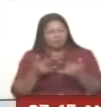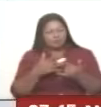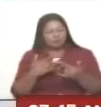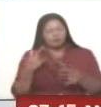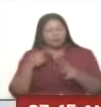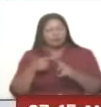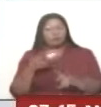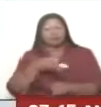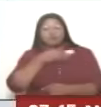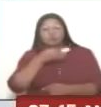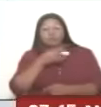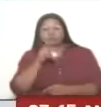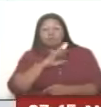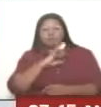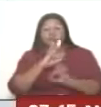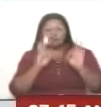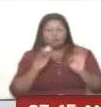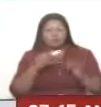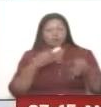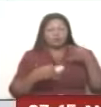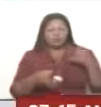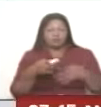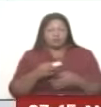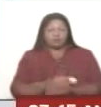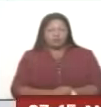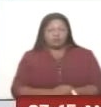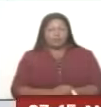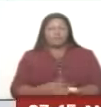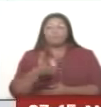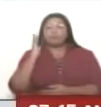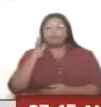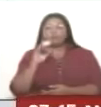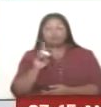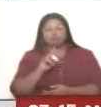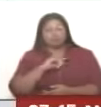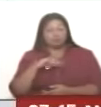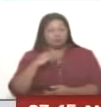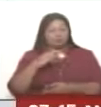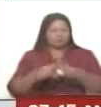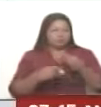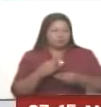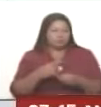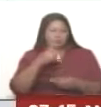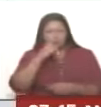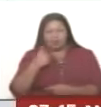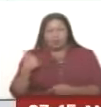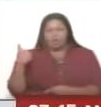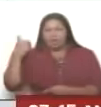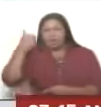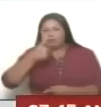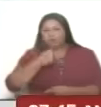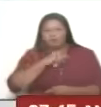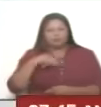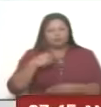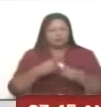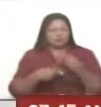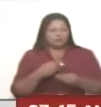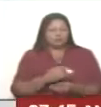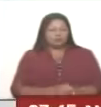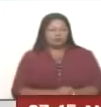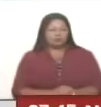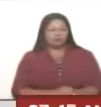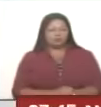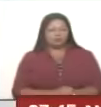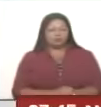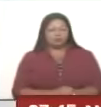y ese es justicia. Y esto no es un discurso, esto lo hicimos nosotros por mucho tiempo antes de que comenzara esta terrible